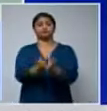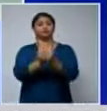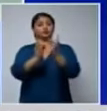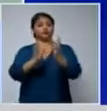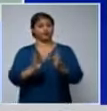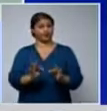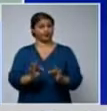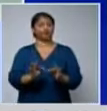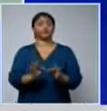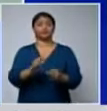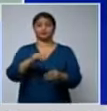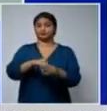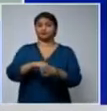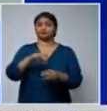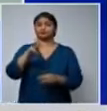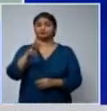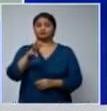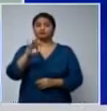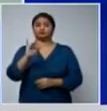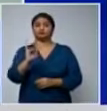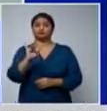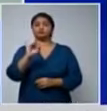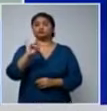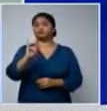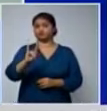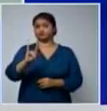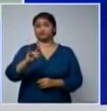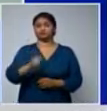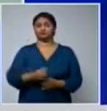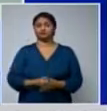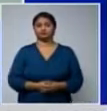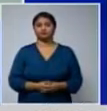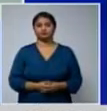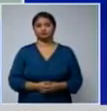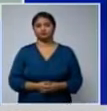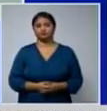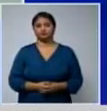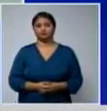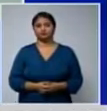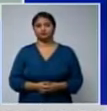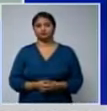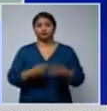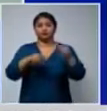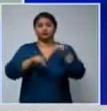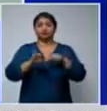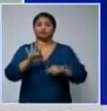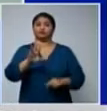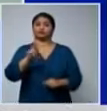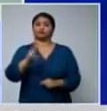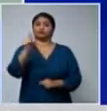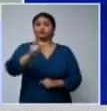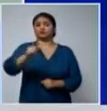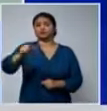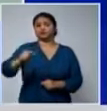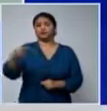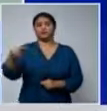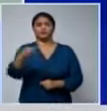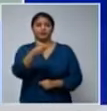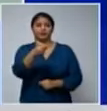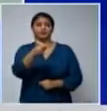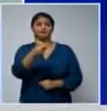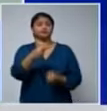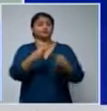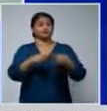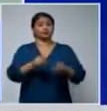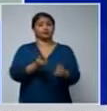a 379 casos, 52 menos, pero todavía con cifras muy elevadas,